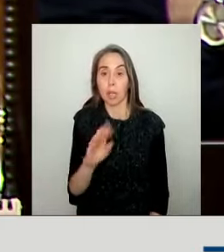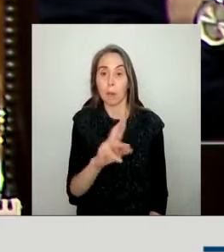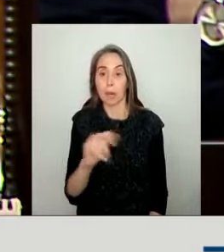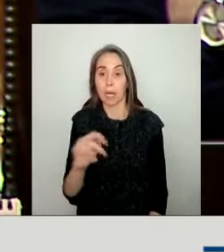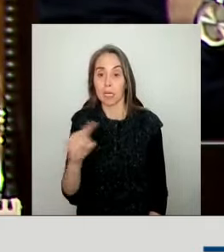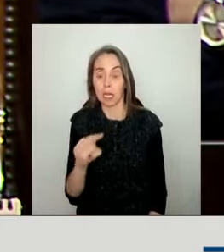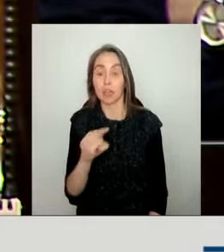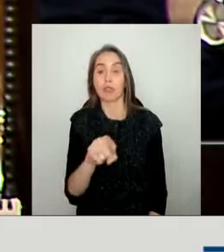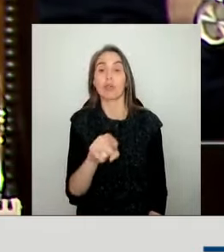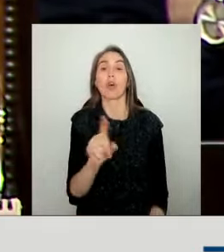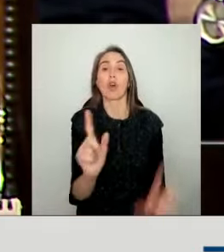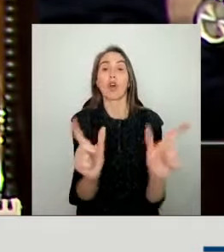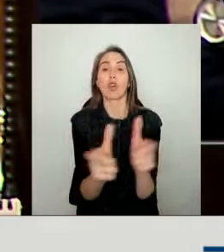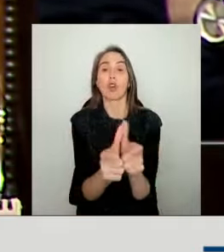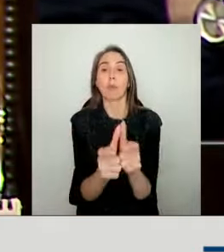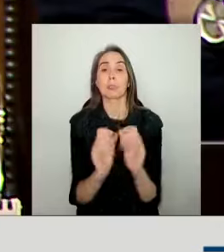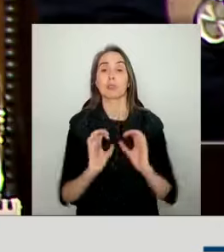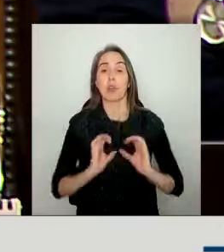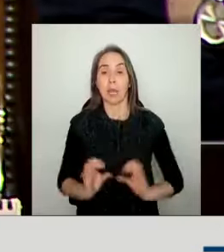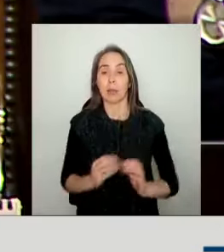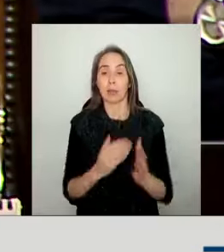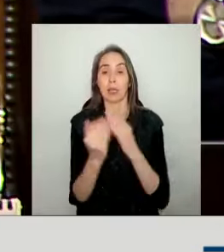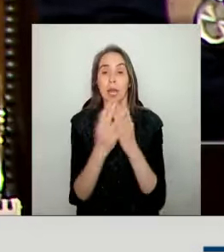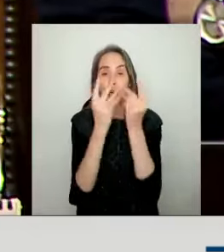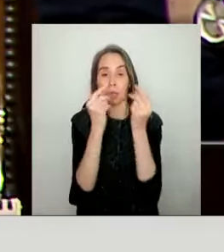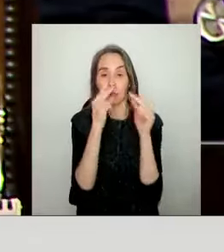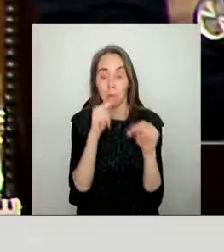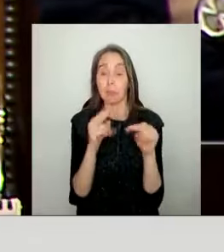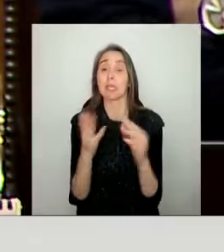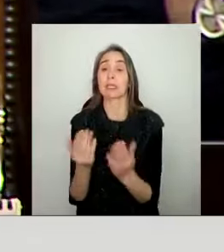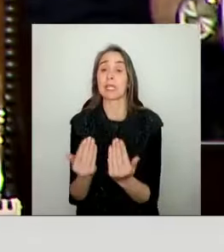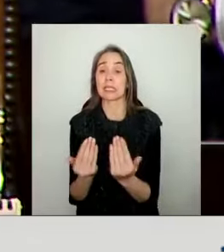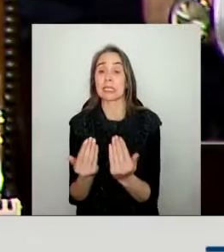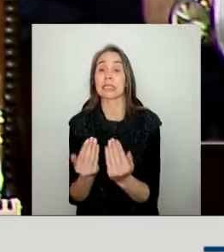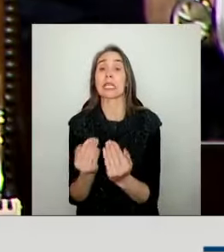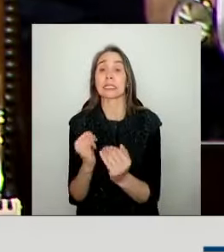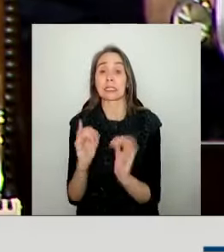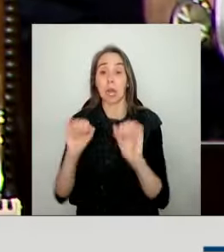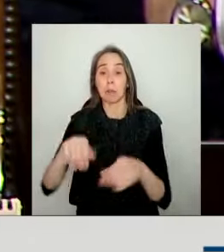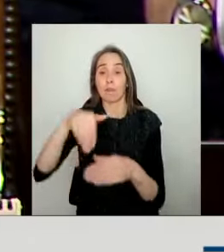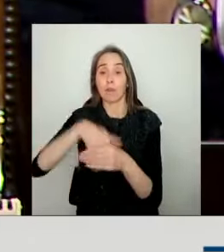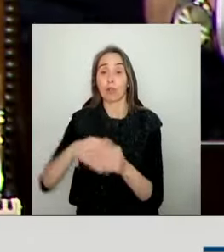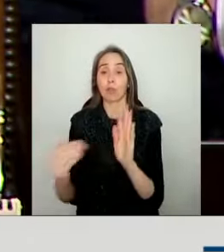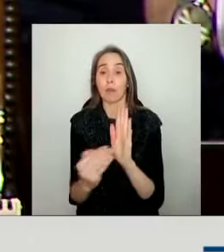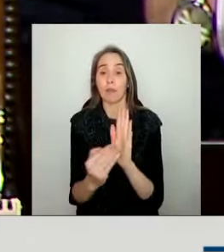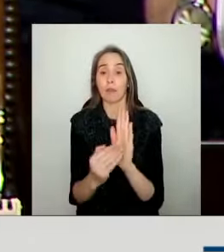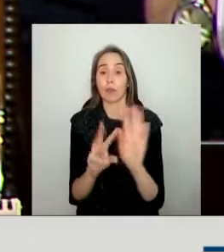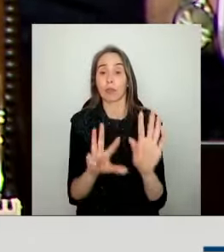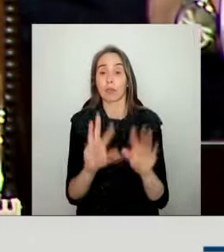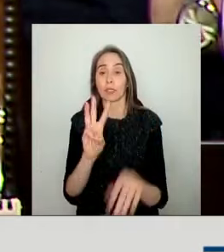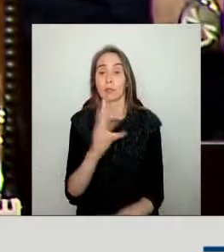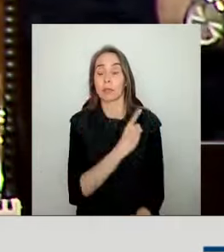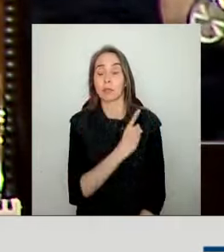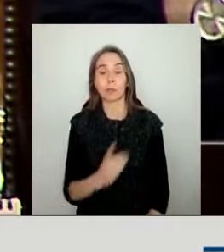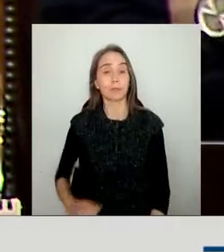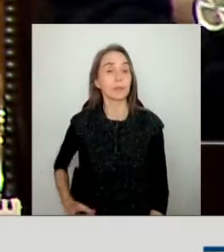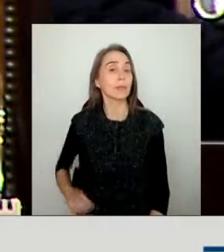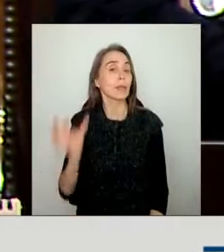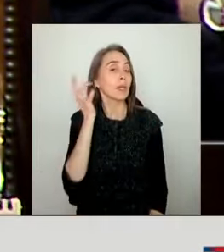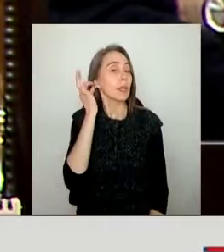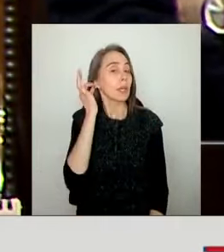comisión de ética y transparencia que requiere para del voto favorable de 93 diputadas y diputados en